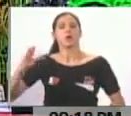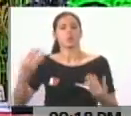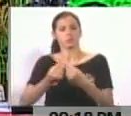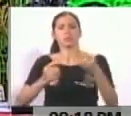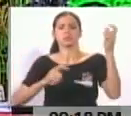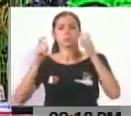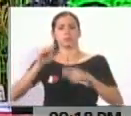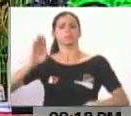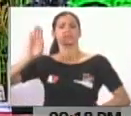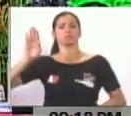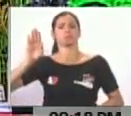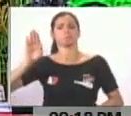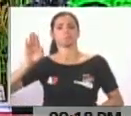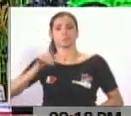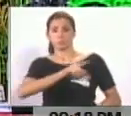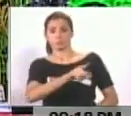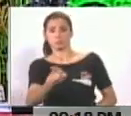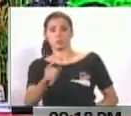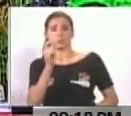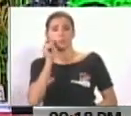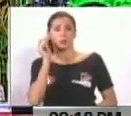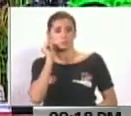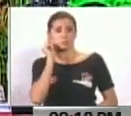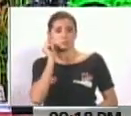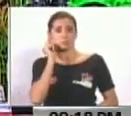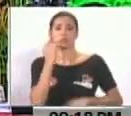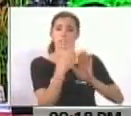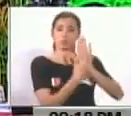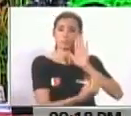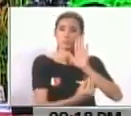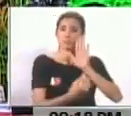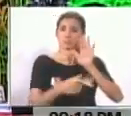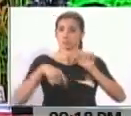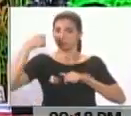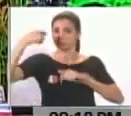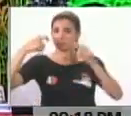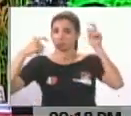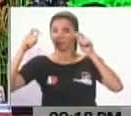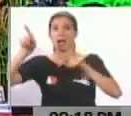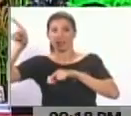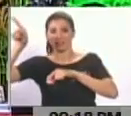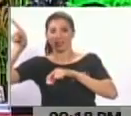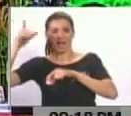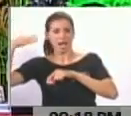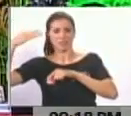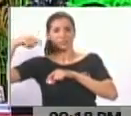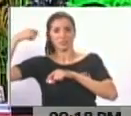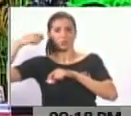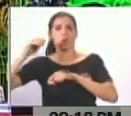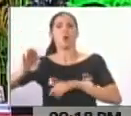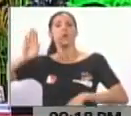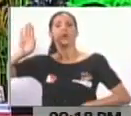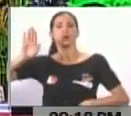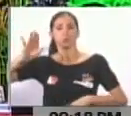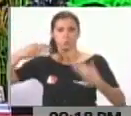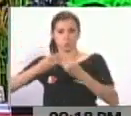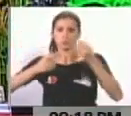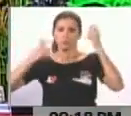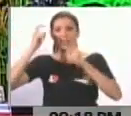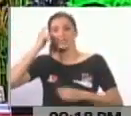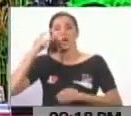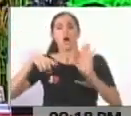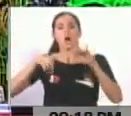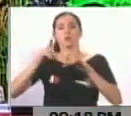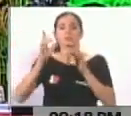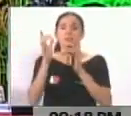Queridos muchachos y muchachas, los que estuvieron allá con él ese día, 11 de marzo